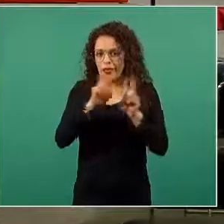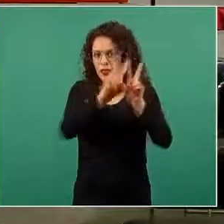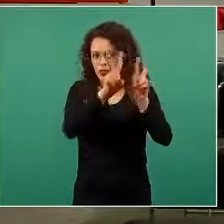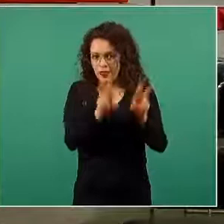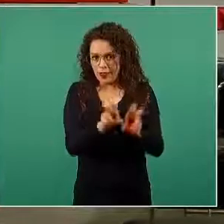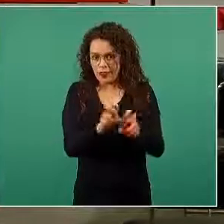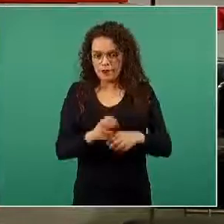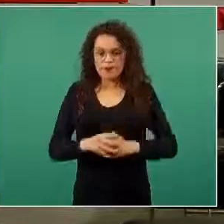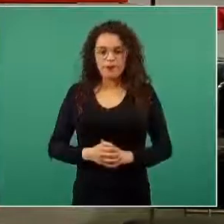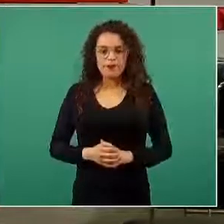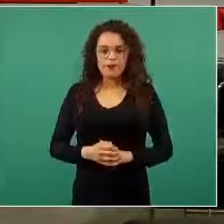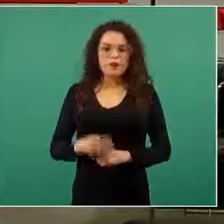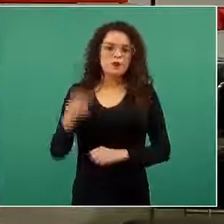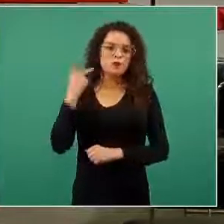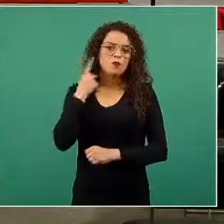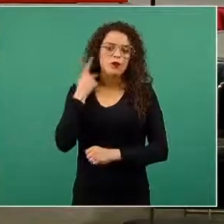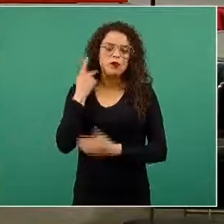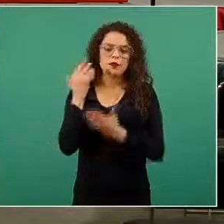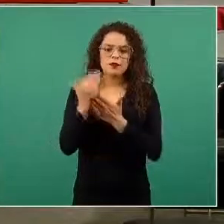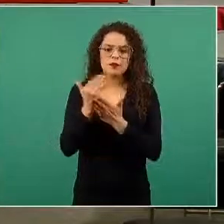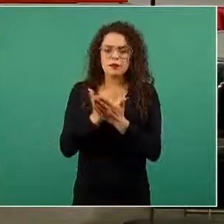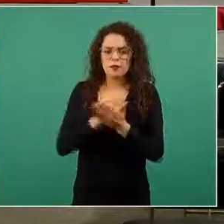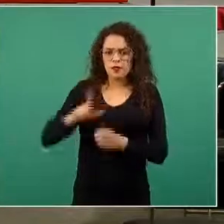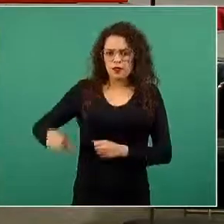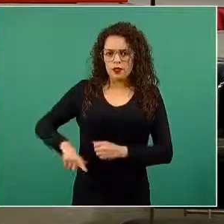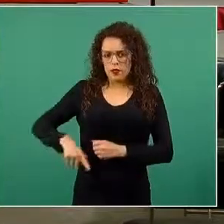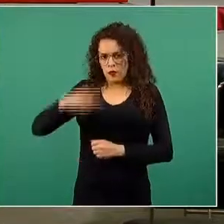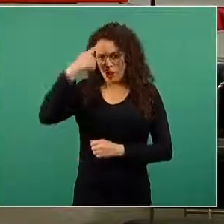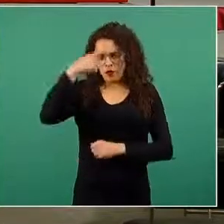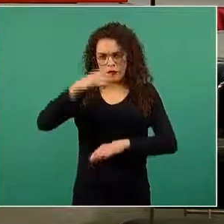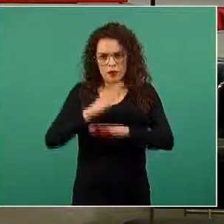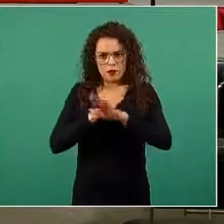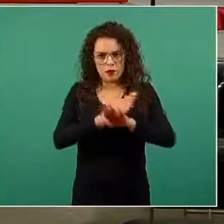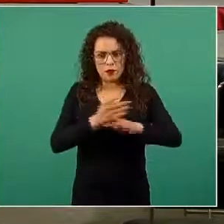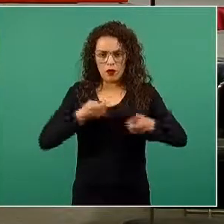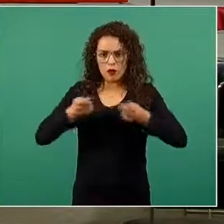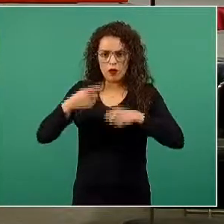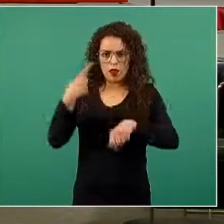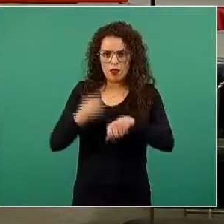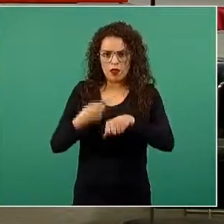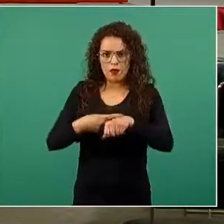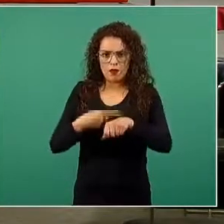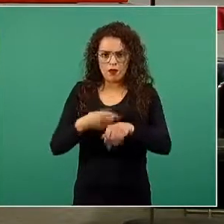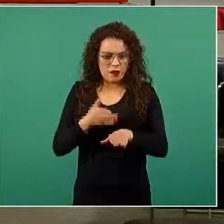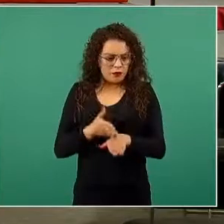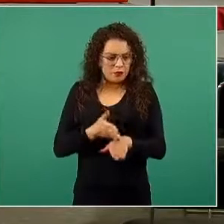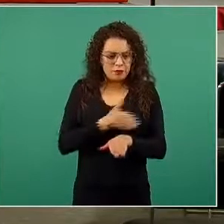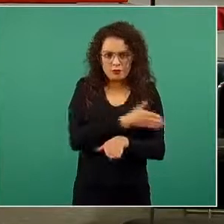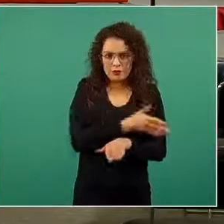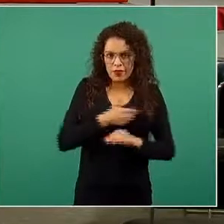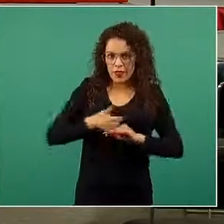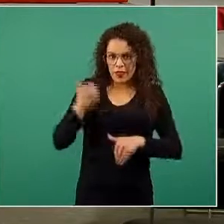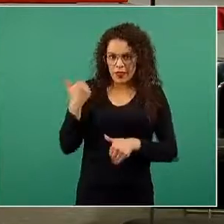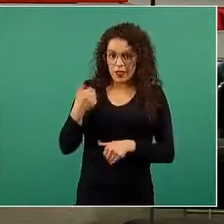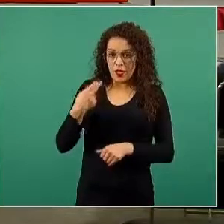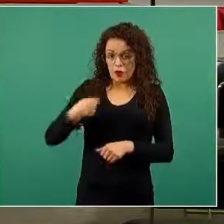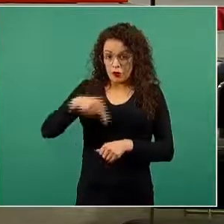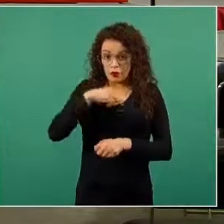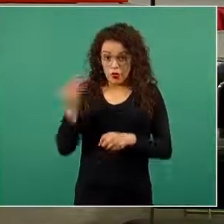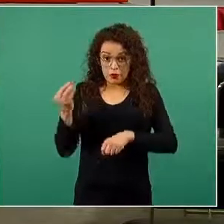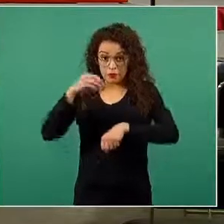Las políticas públicas para la prevención y el control de las enfermedades crónicas que estamos implantando